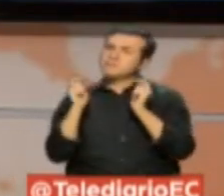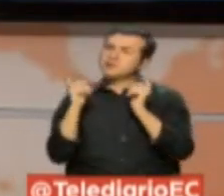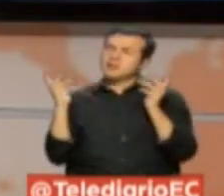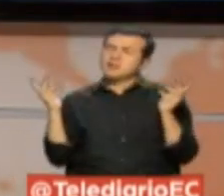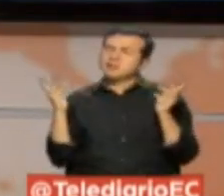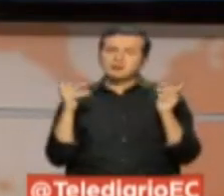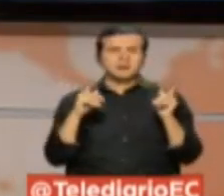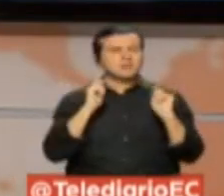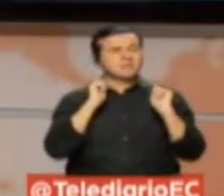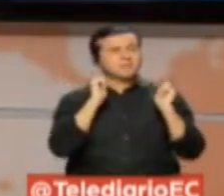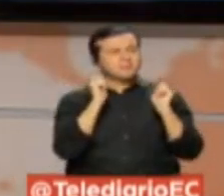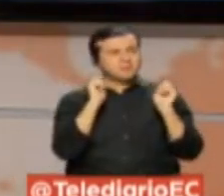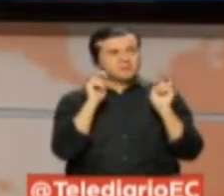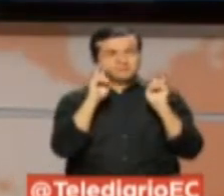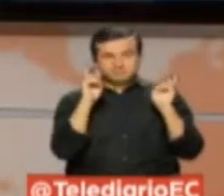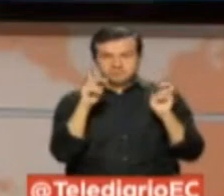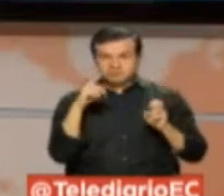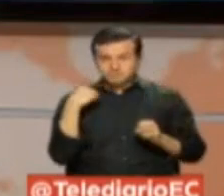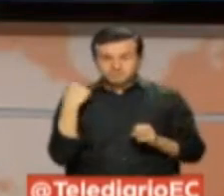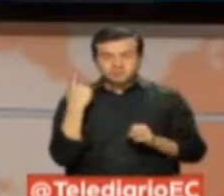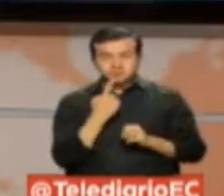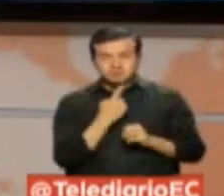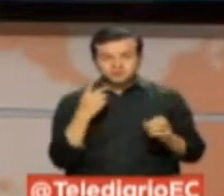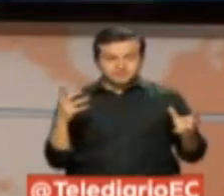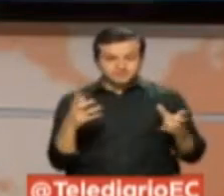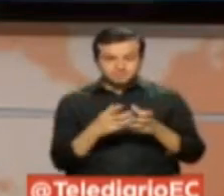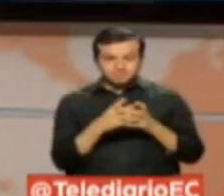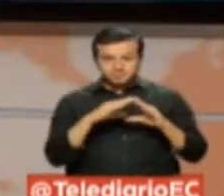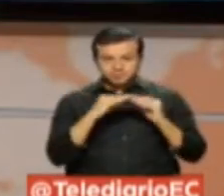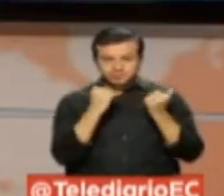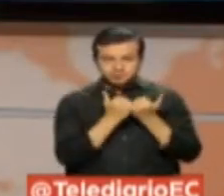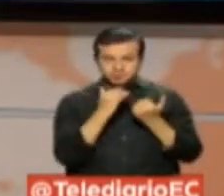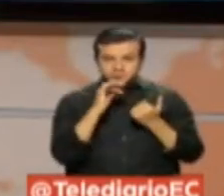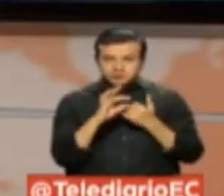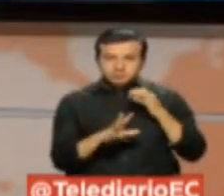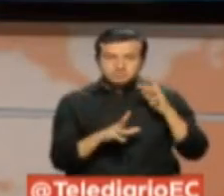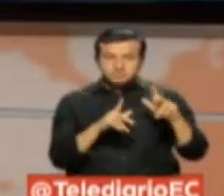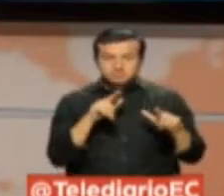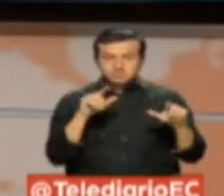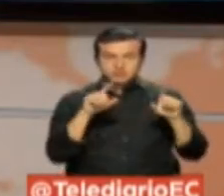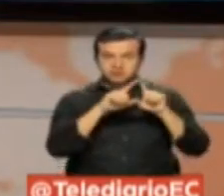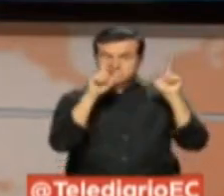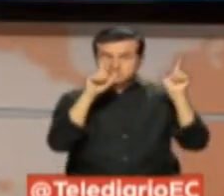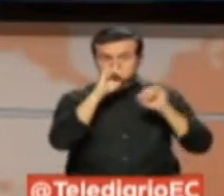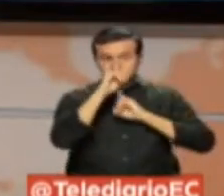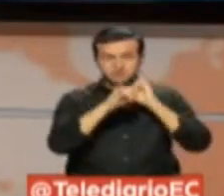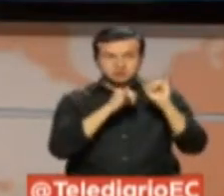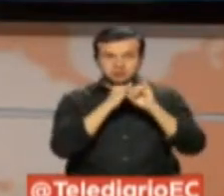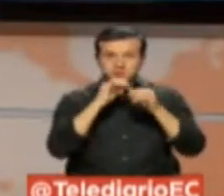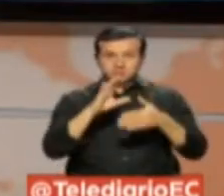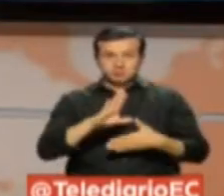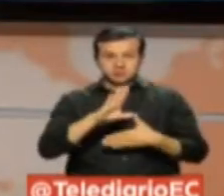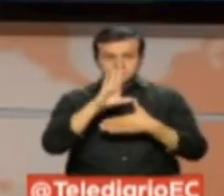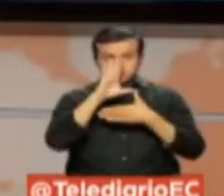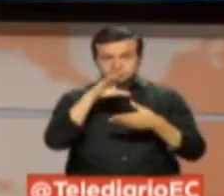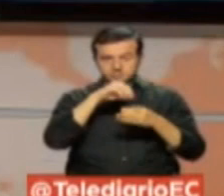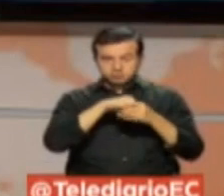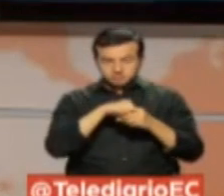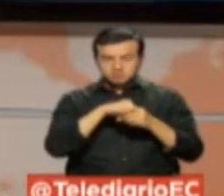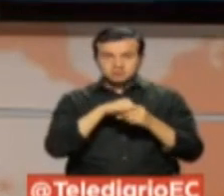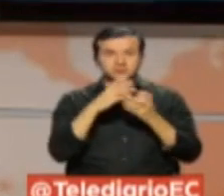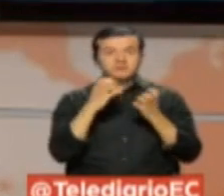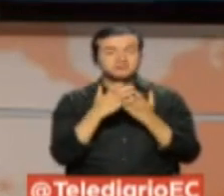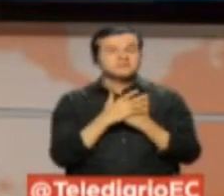una campaña, básicamente nosotros hemos formado una comisión anticorrupción de la Cámara de Comercio Internacional de todas las Américas, y la campaña